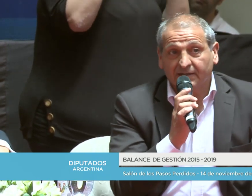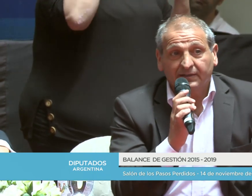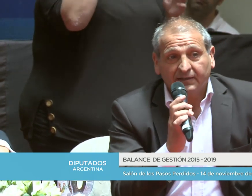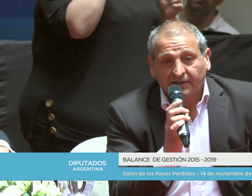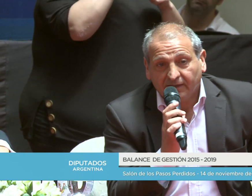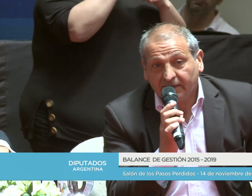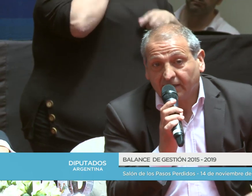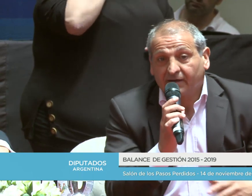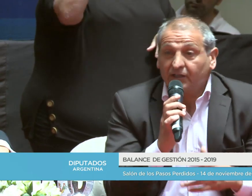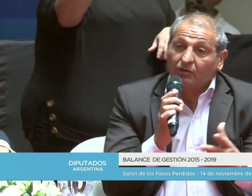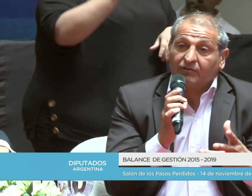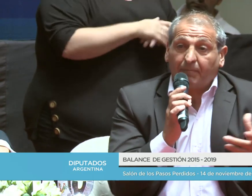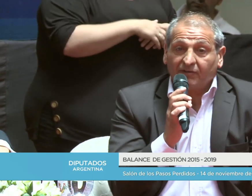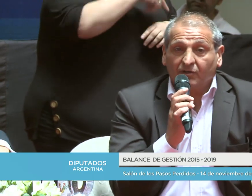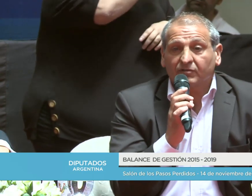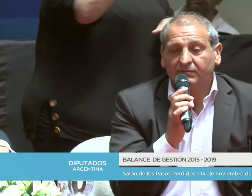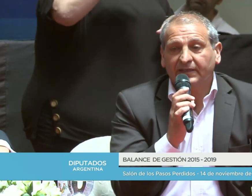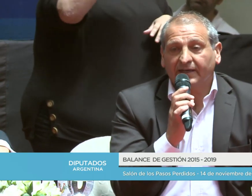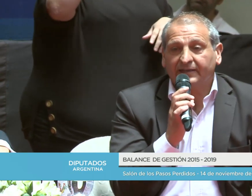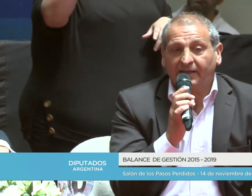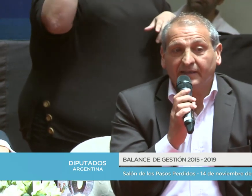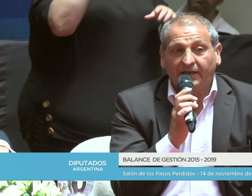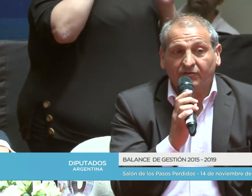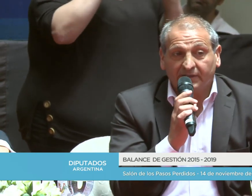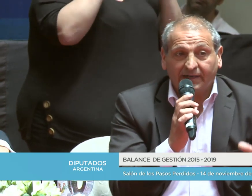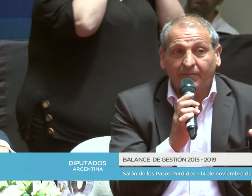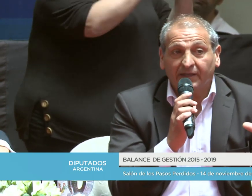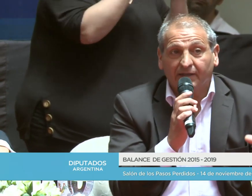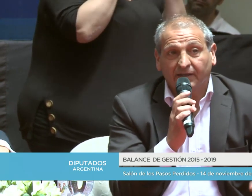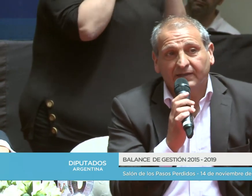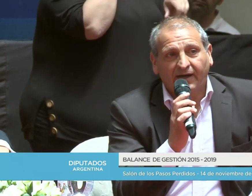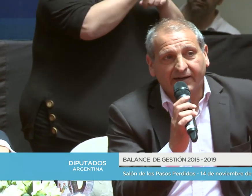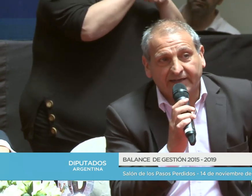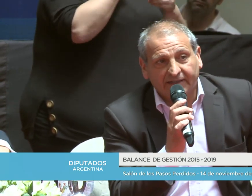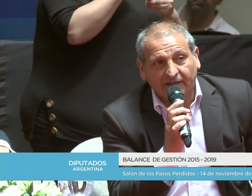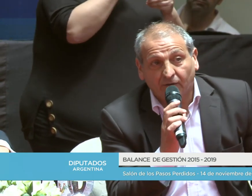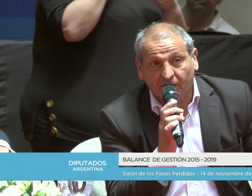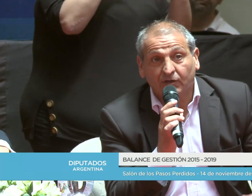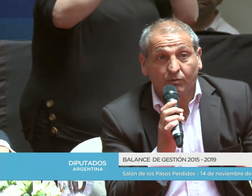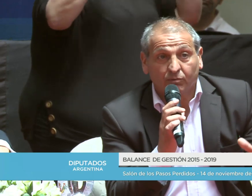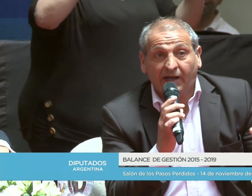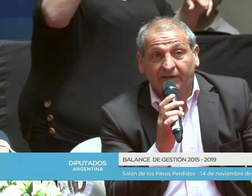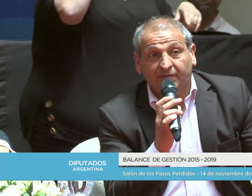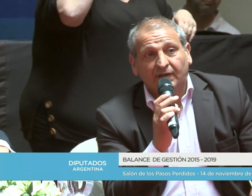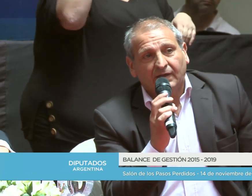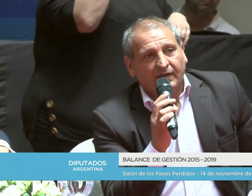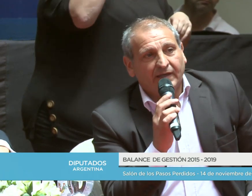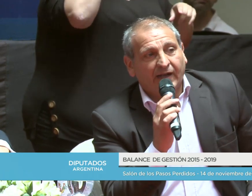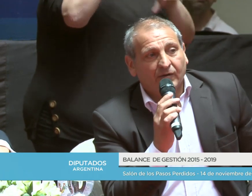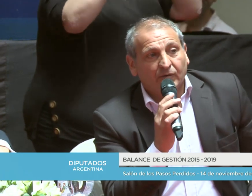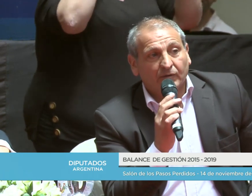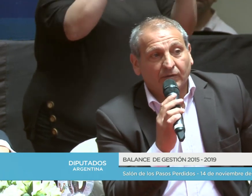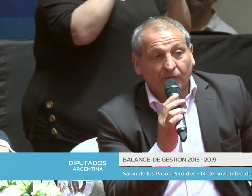confitería y que el resto de los espacios tenían que estar dedicados centralmente al rescate de los valores culturales